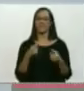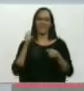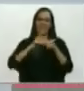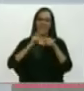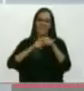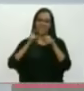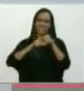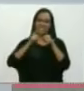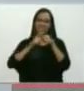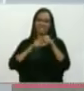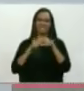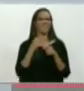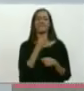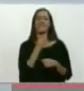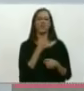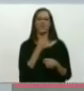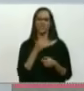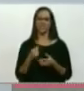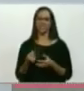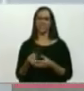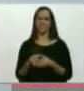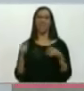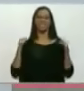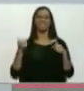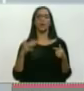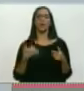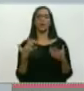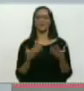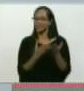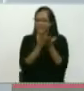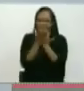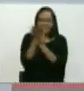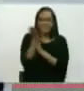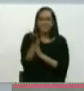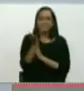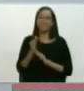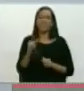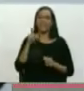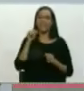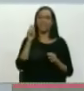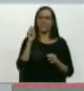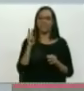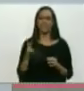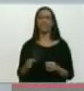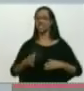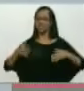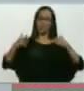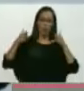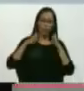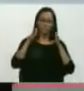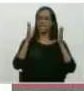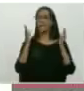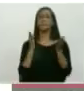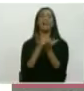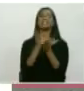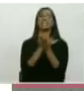más likes que me gustan. Así podré inmortalizar Ponele TV y conducirlo para